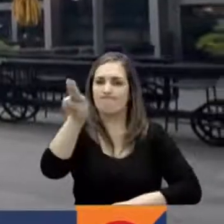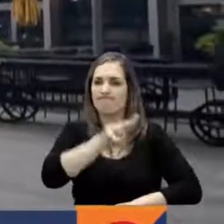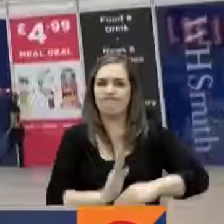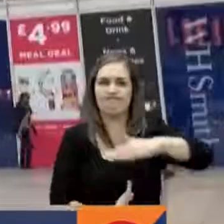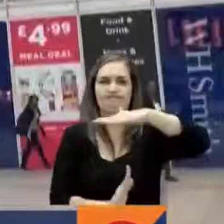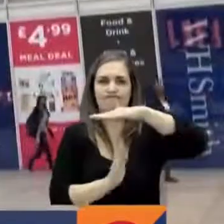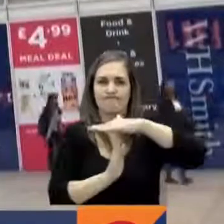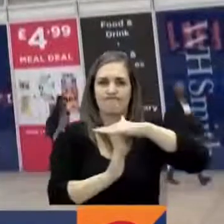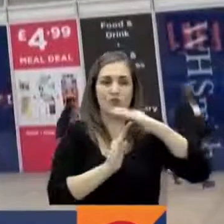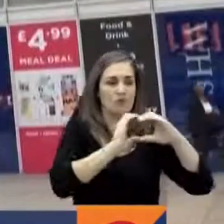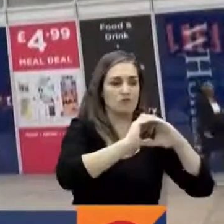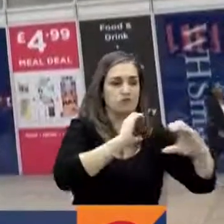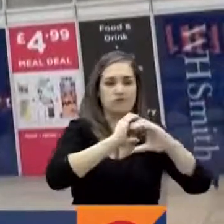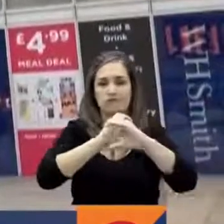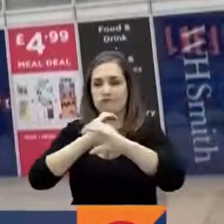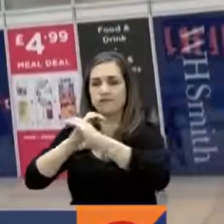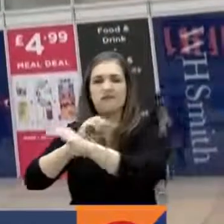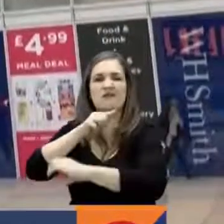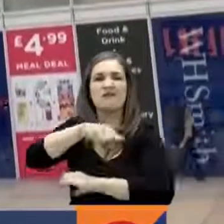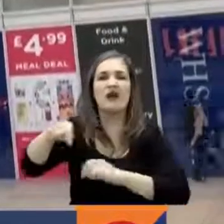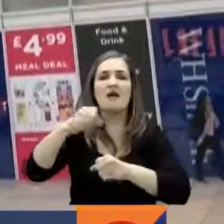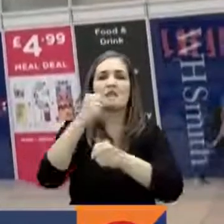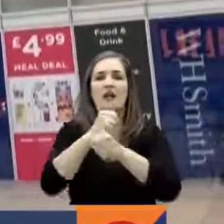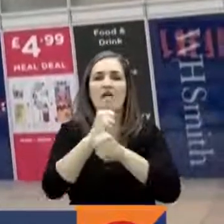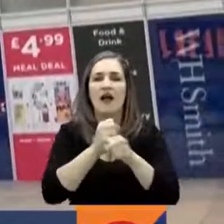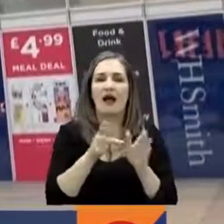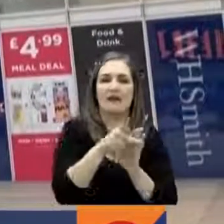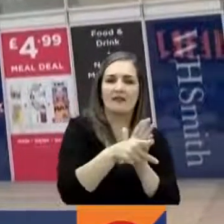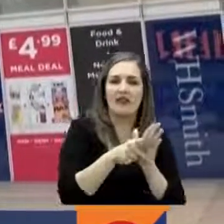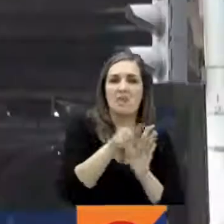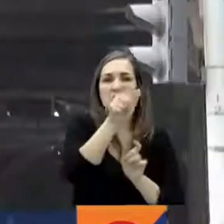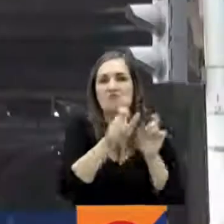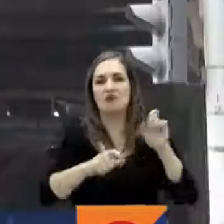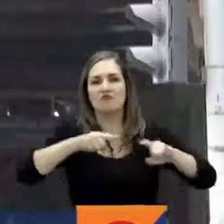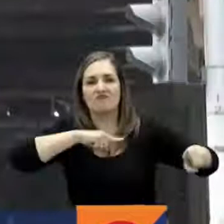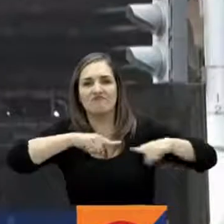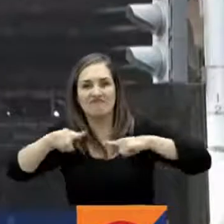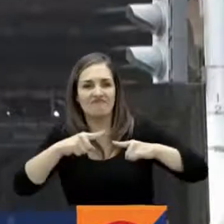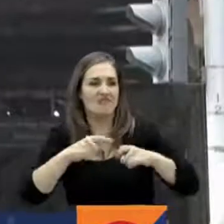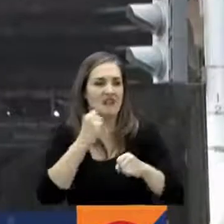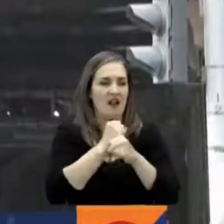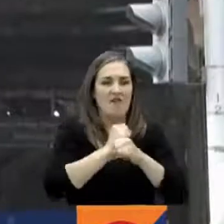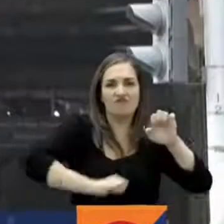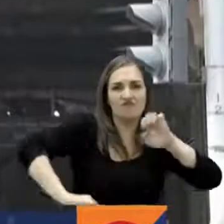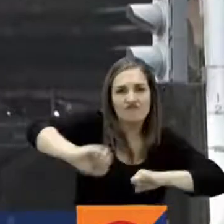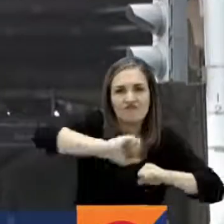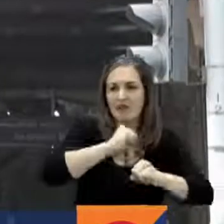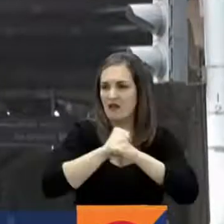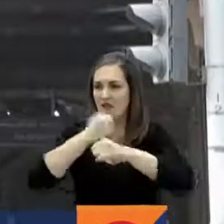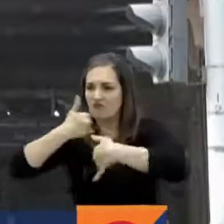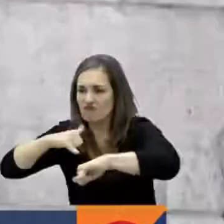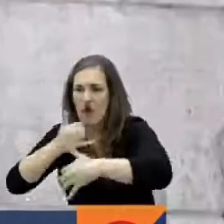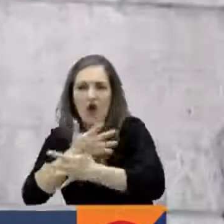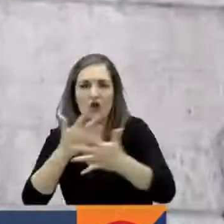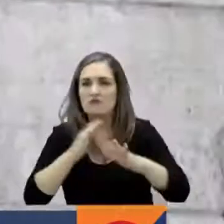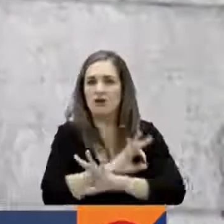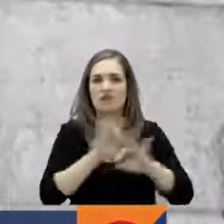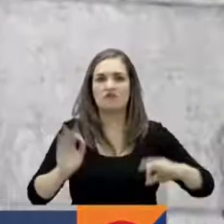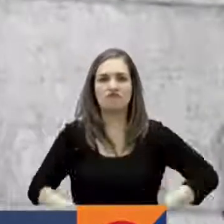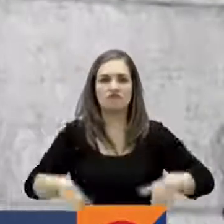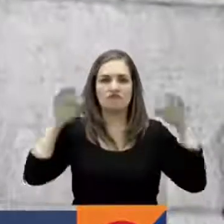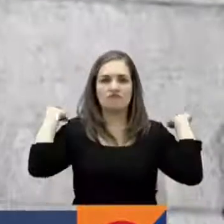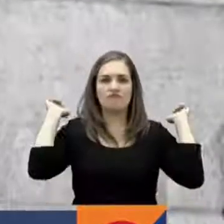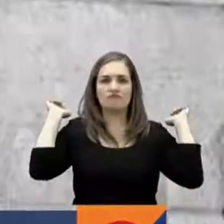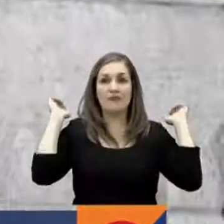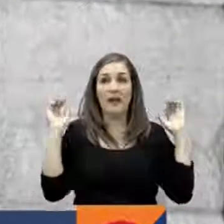40.000 limpiadores, trabajadores de mantenimiento y personal de las principales estaciones de trenes del país. A la jornada podrían sumarse trabajadores